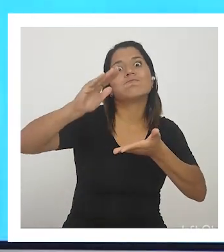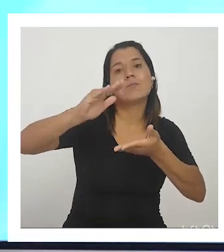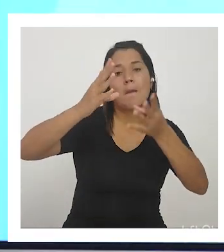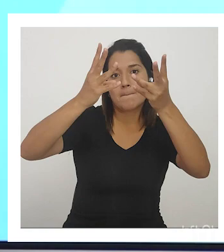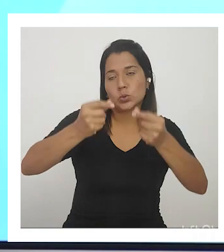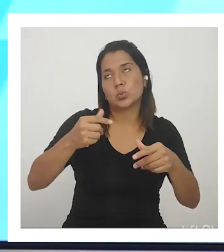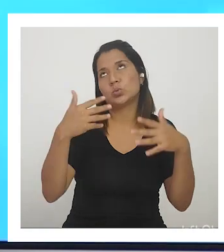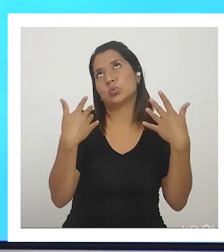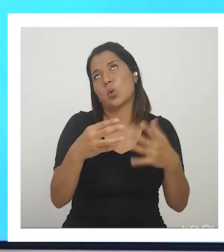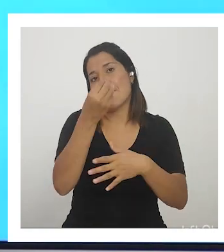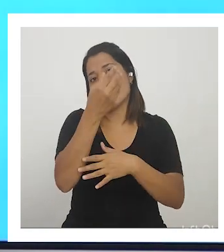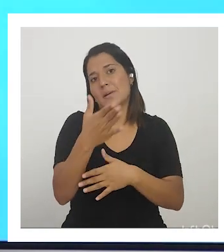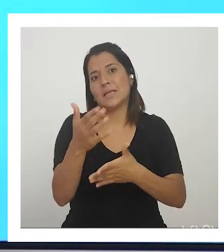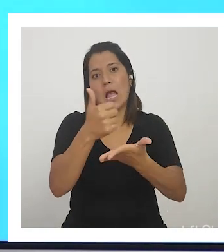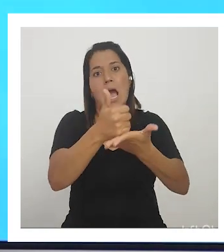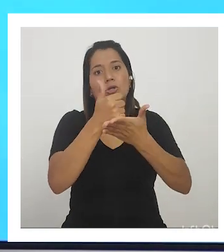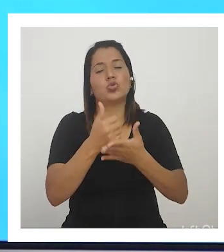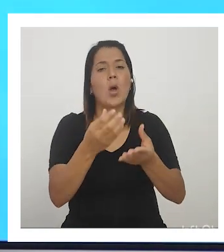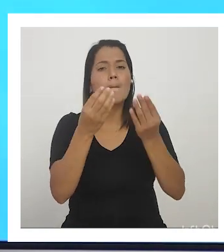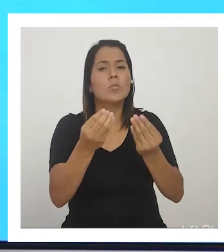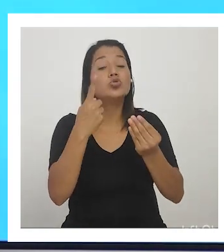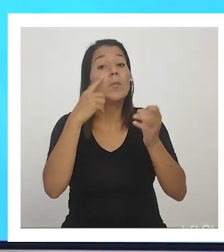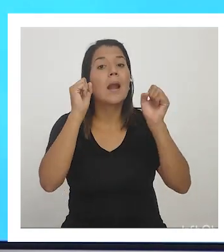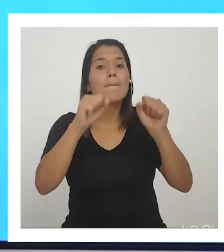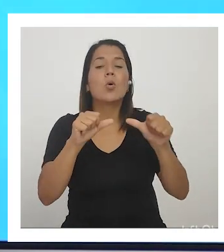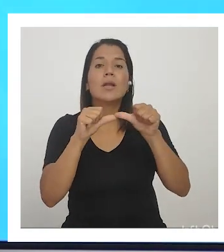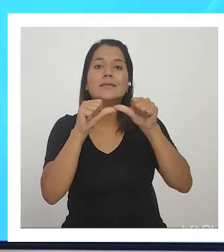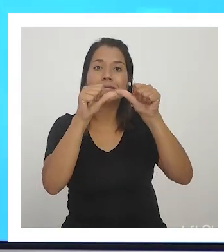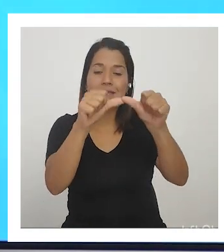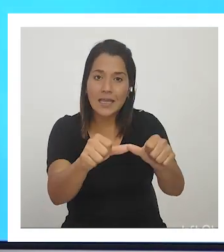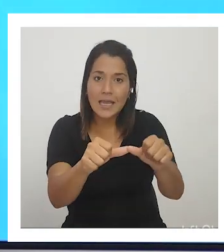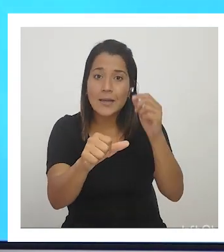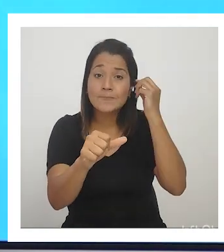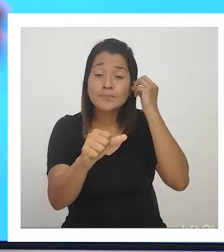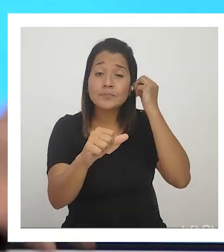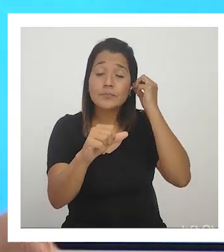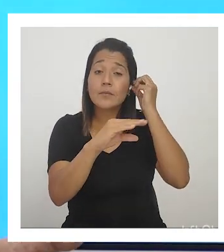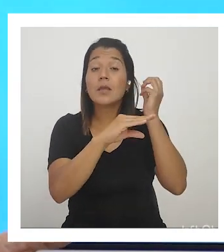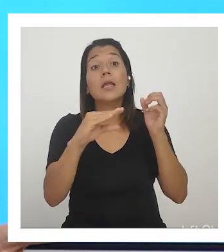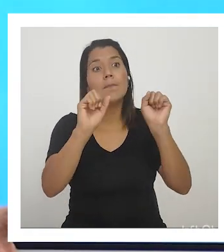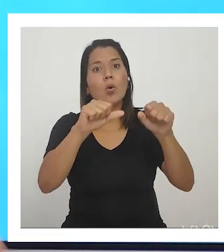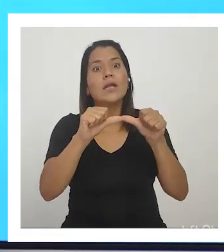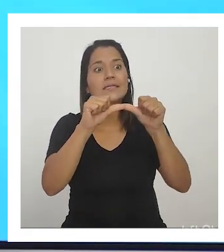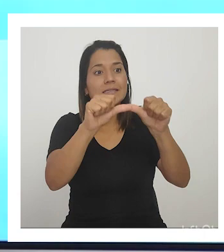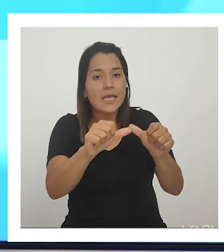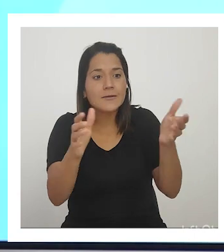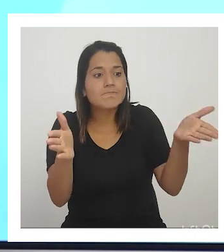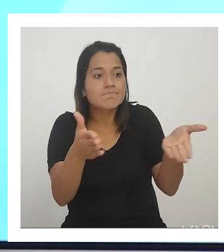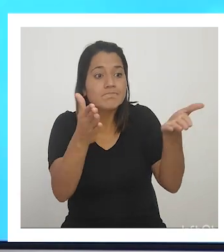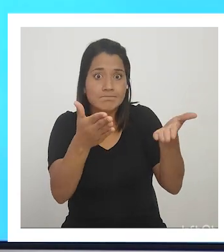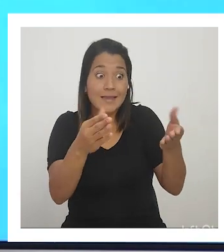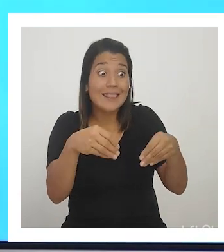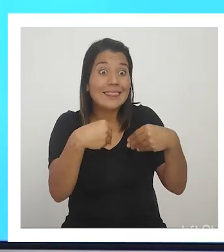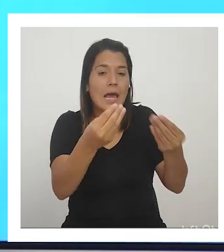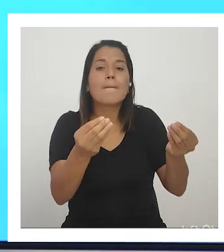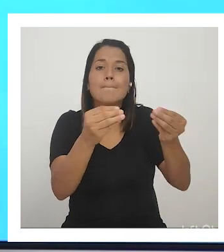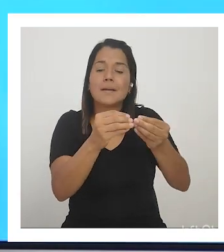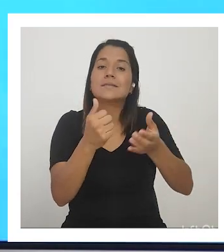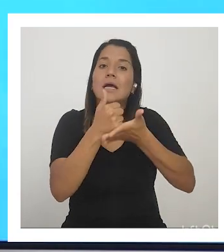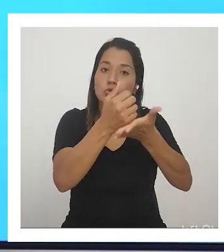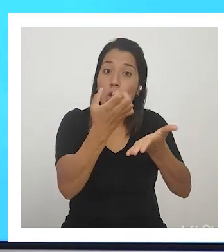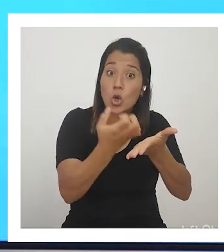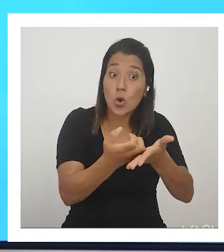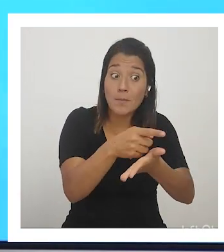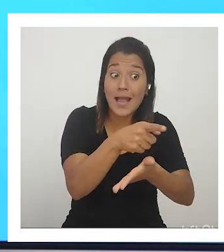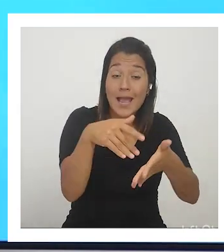muchísimo para poder continuar incentivando también las ayudas estudiantiles, porque como tenemos una población de